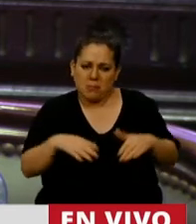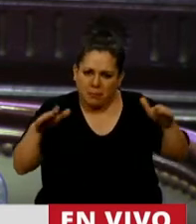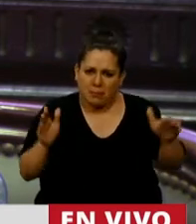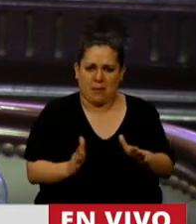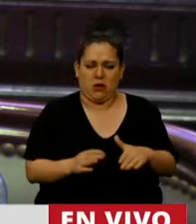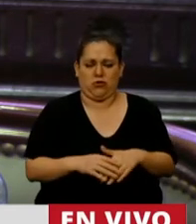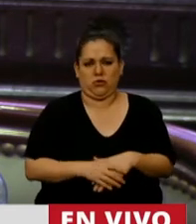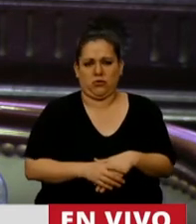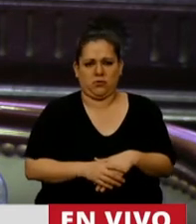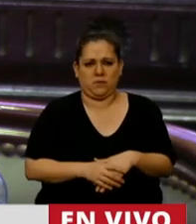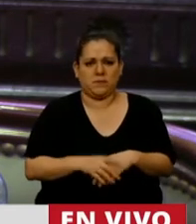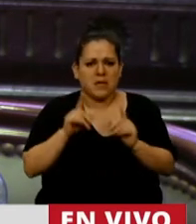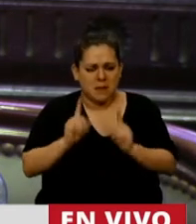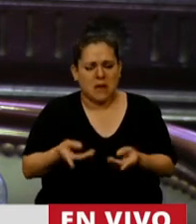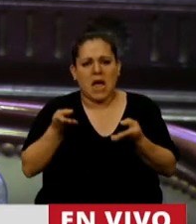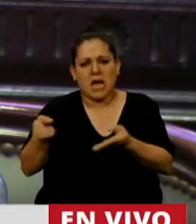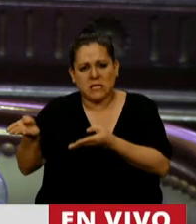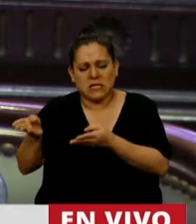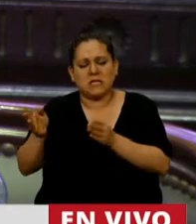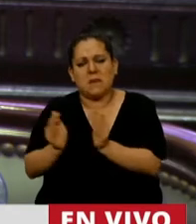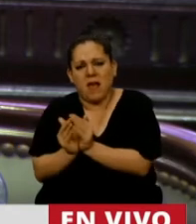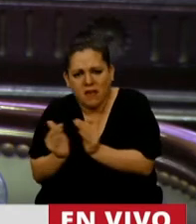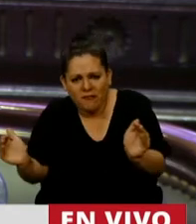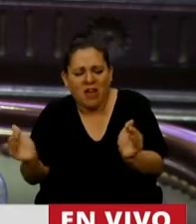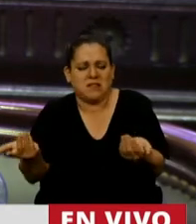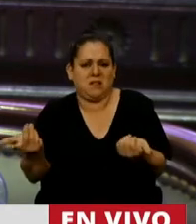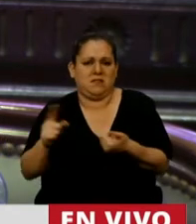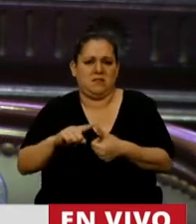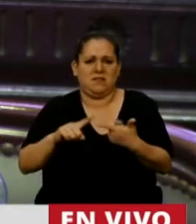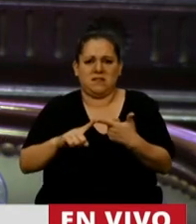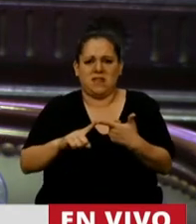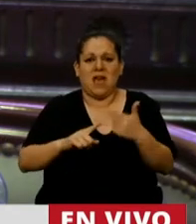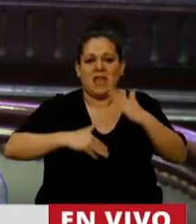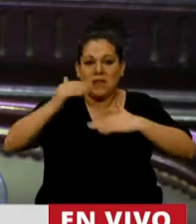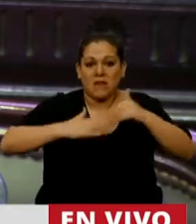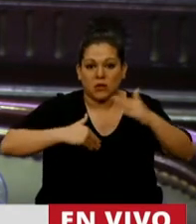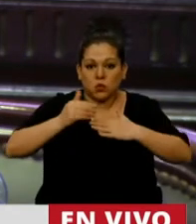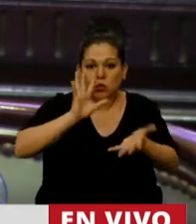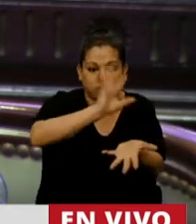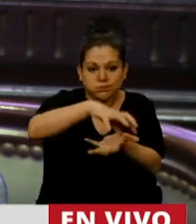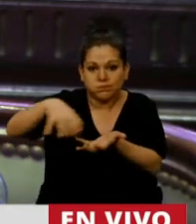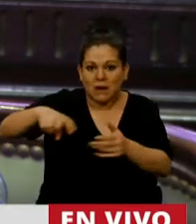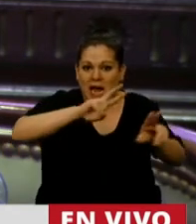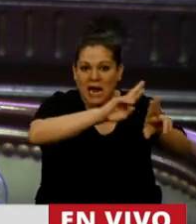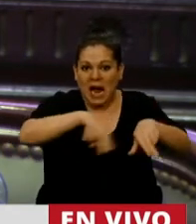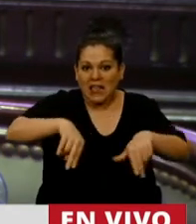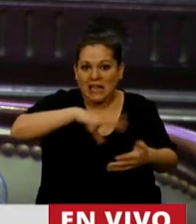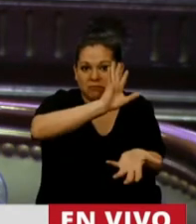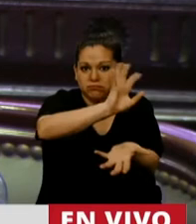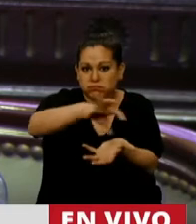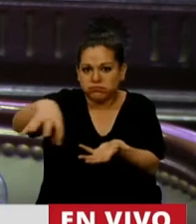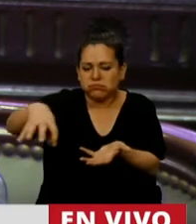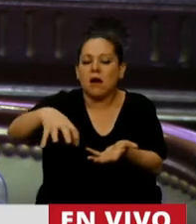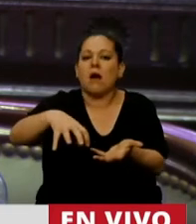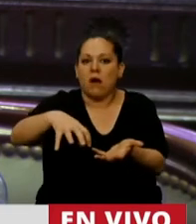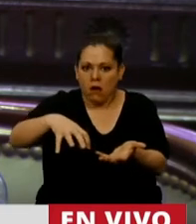También el de promoción y asistencia a espacios de primera infancia se reduce en 11%. Infraestructura de jardines en el presupuesto de educación